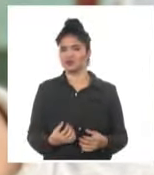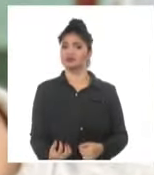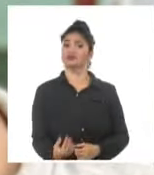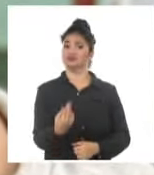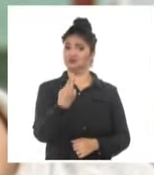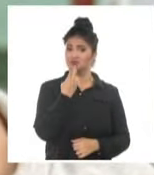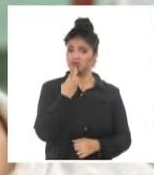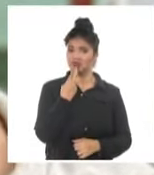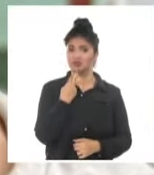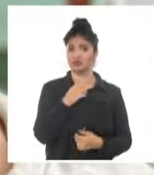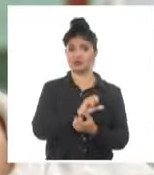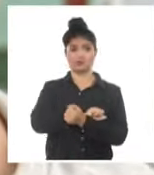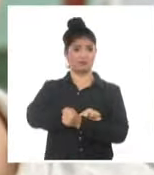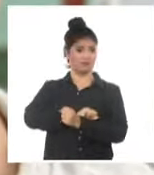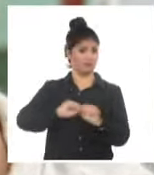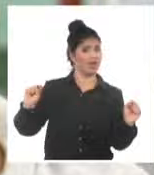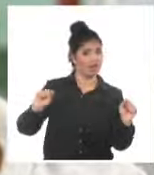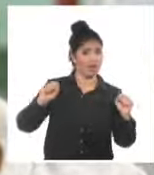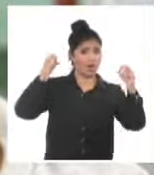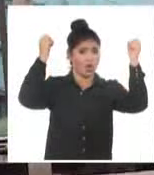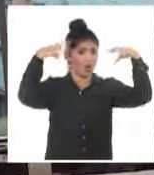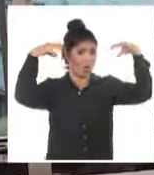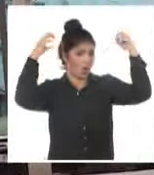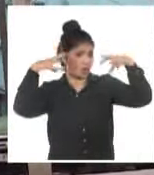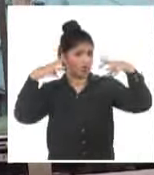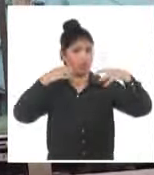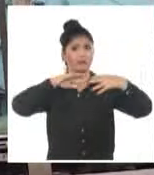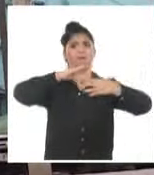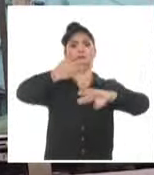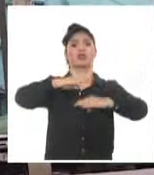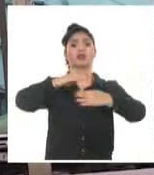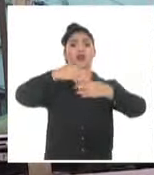Que explotaron las ventanas.